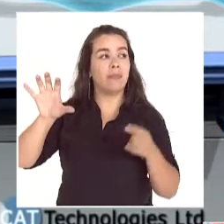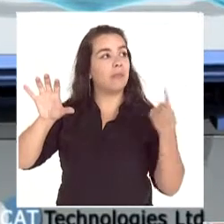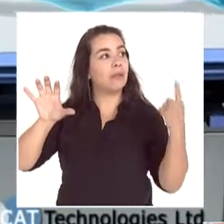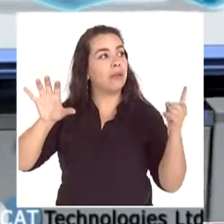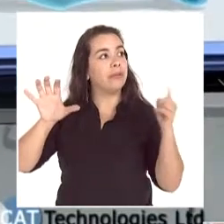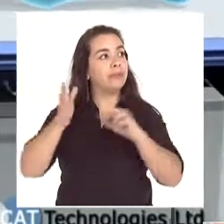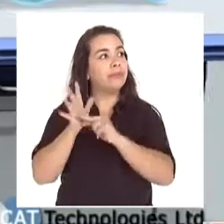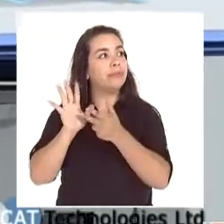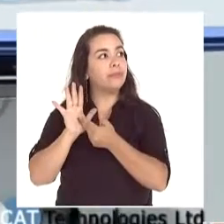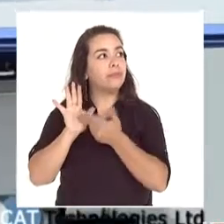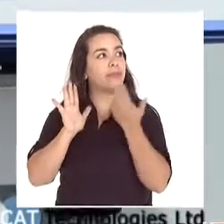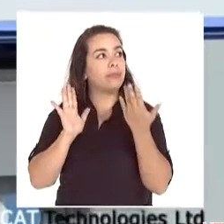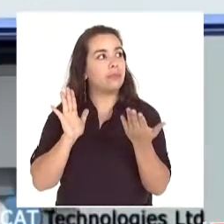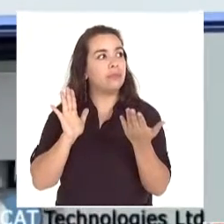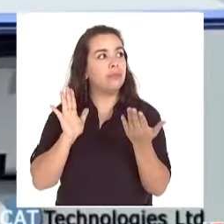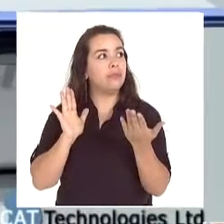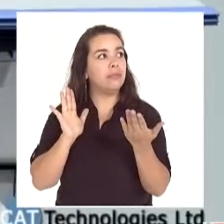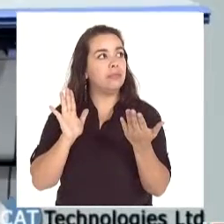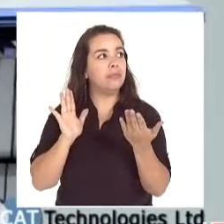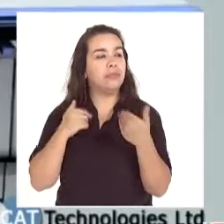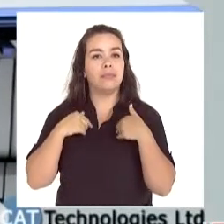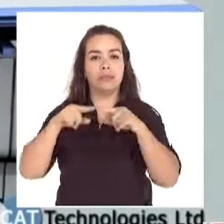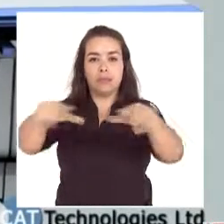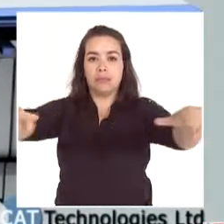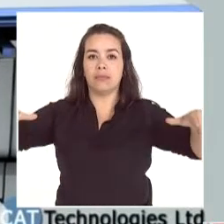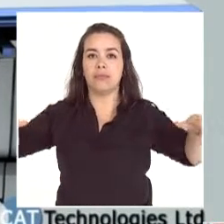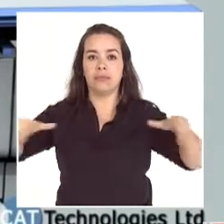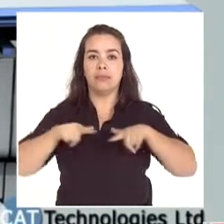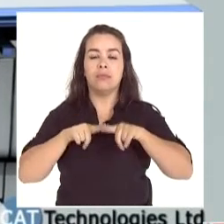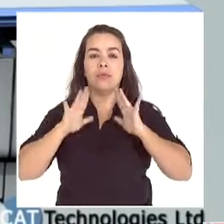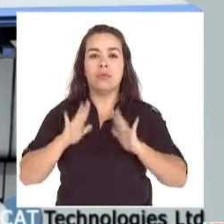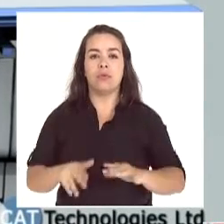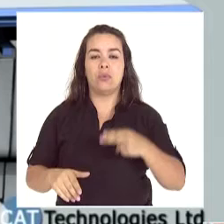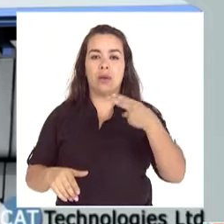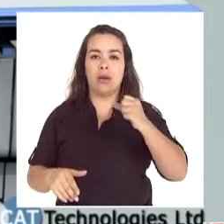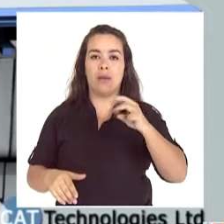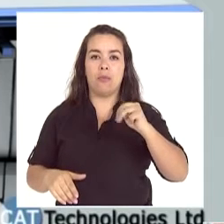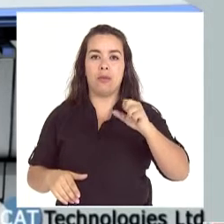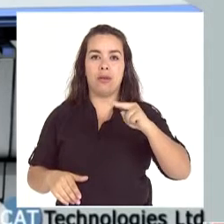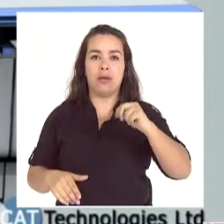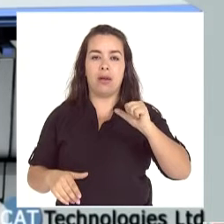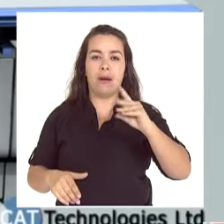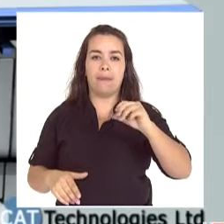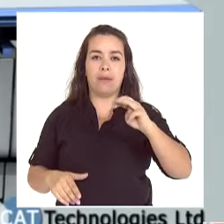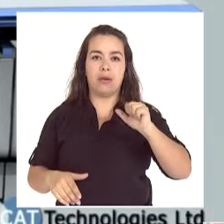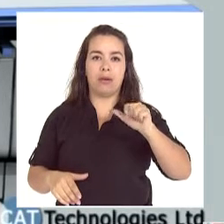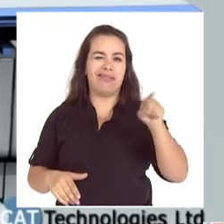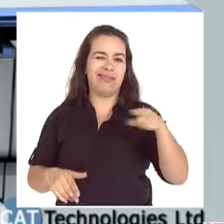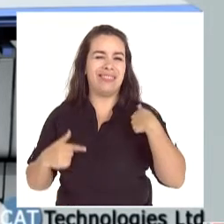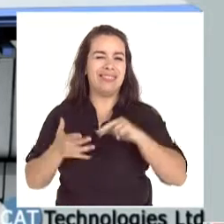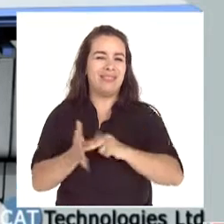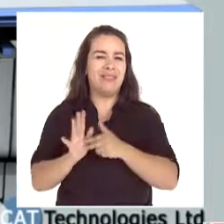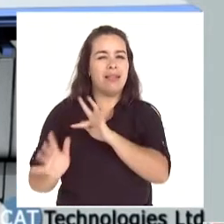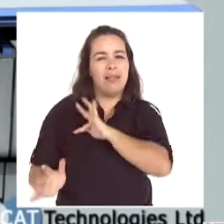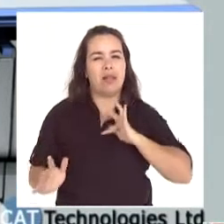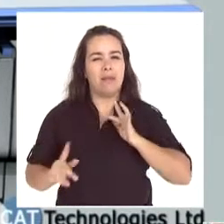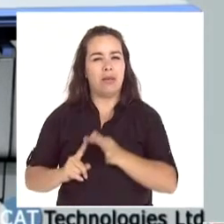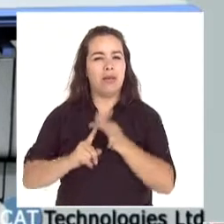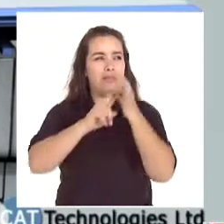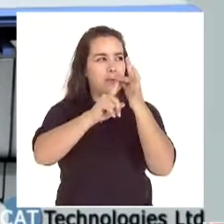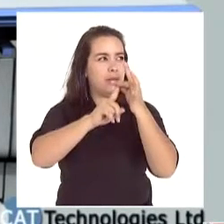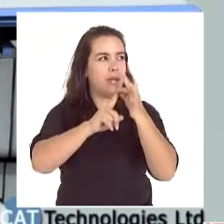una representación de lo que es una sala de hemodinamia. Va a haber una punción en una de